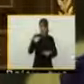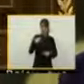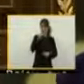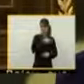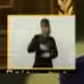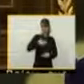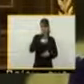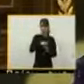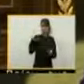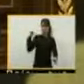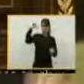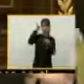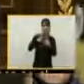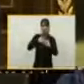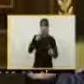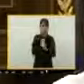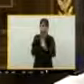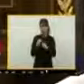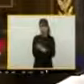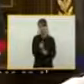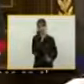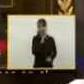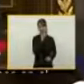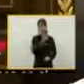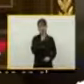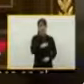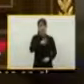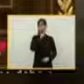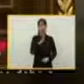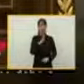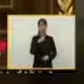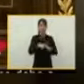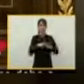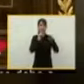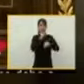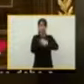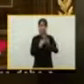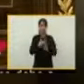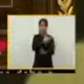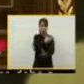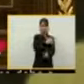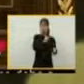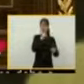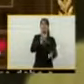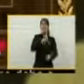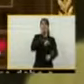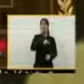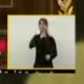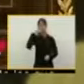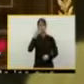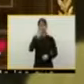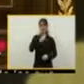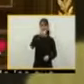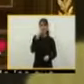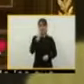que a aplicaron tamén a eles. Bueno, esa apelación... Entón, iso que significa Galiza absolutamente inmóvil completamente,